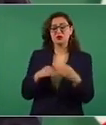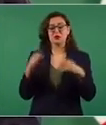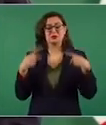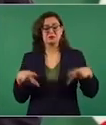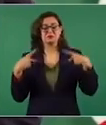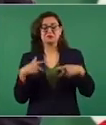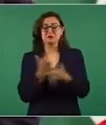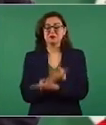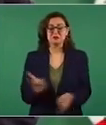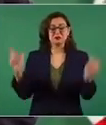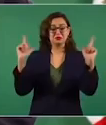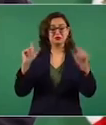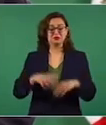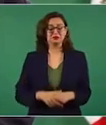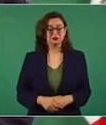Prohibido prohibir.